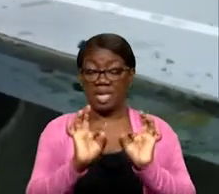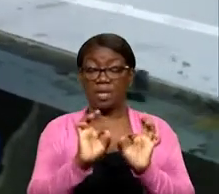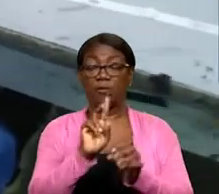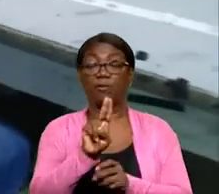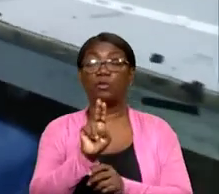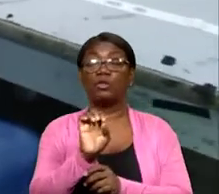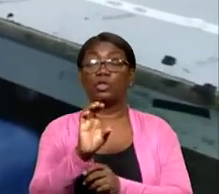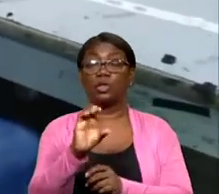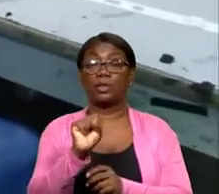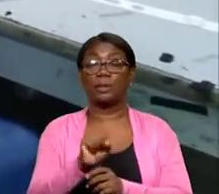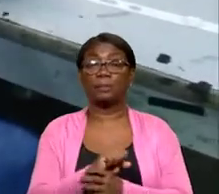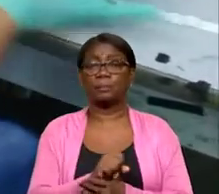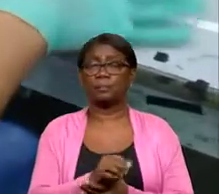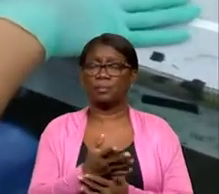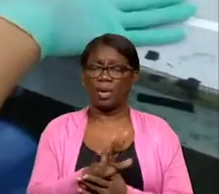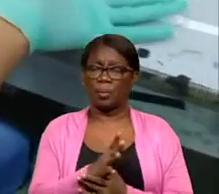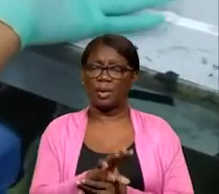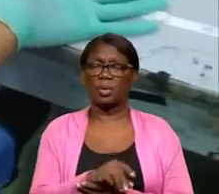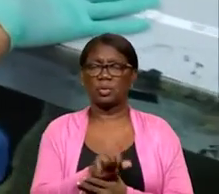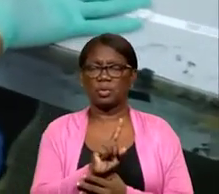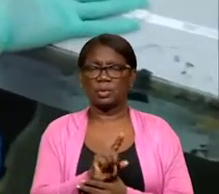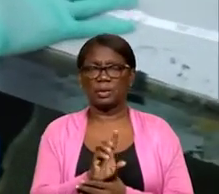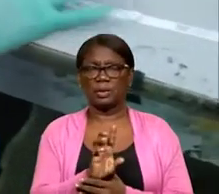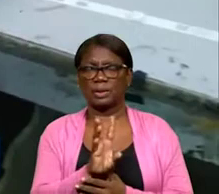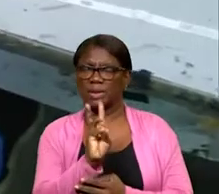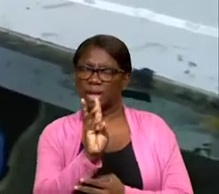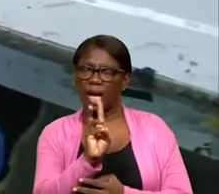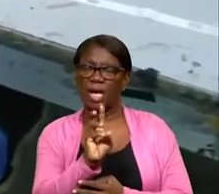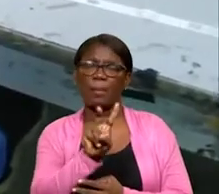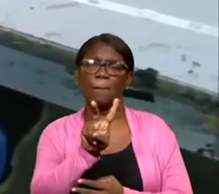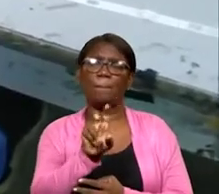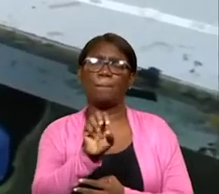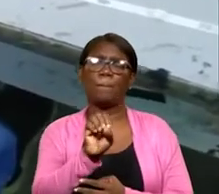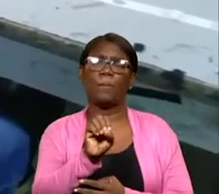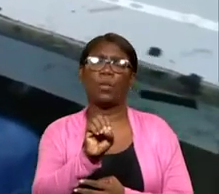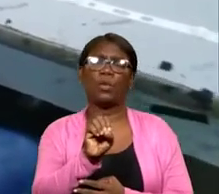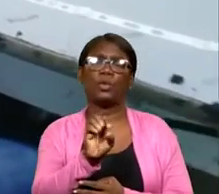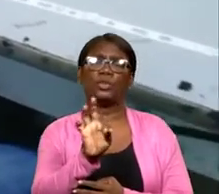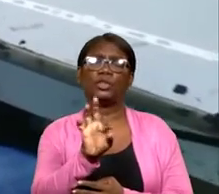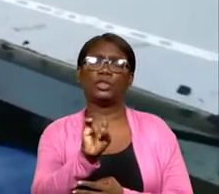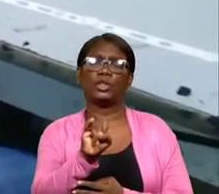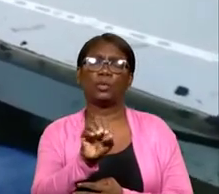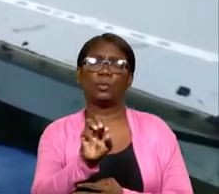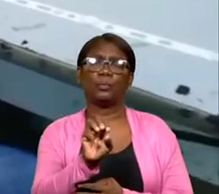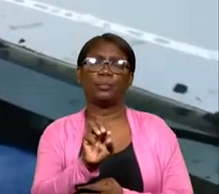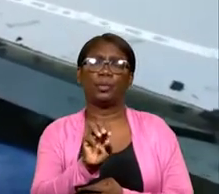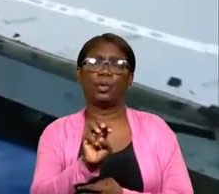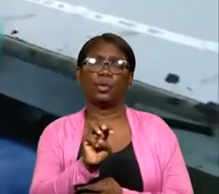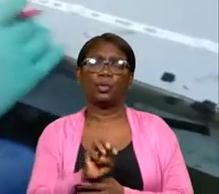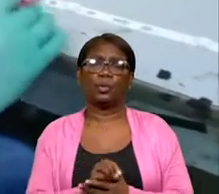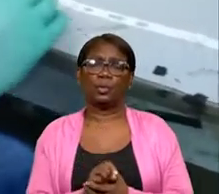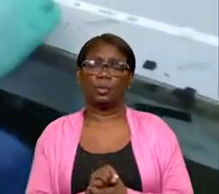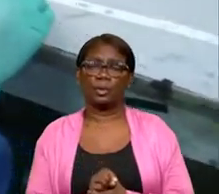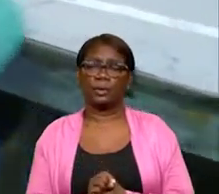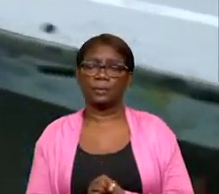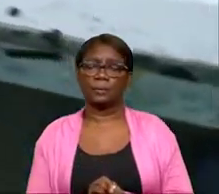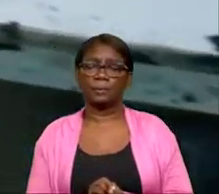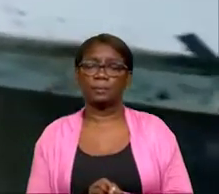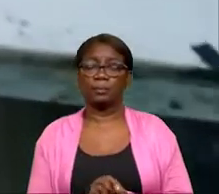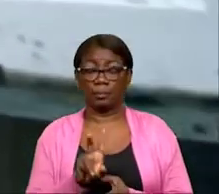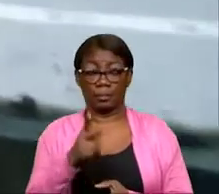5 a 6 voltios. Creo que en este caso tenemos focos a 6 voltios, tenemos casi 30 voltios en nuestra fuente. Y